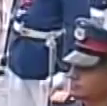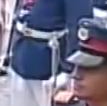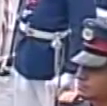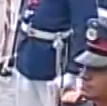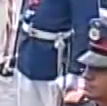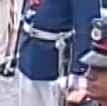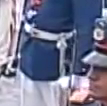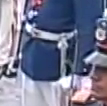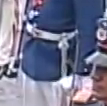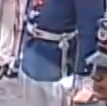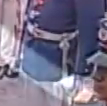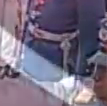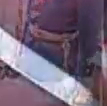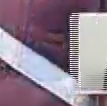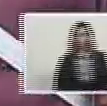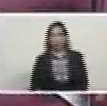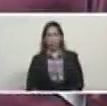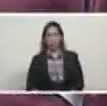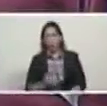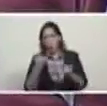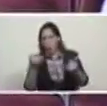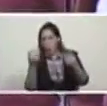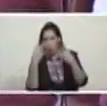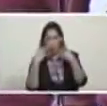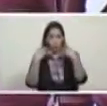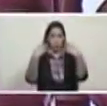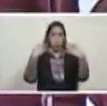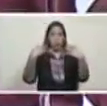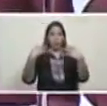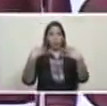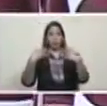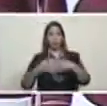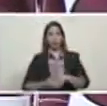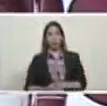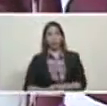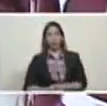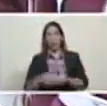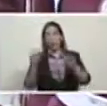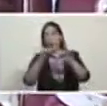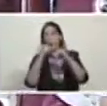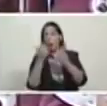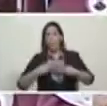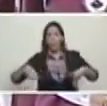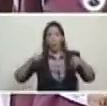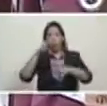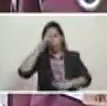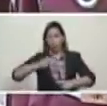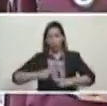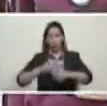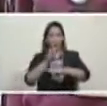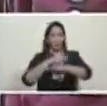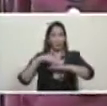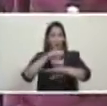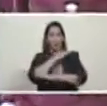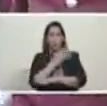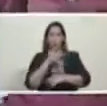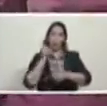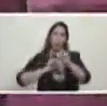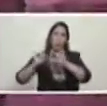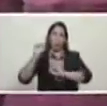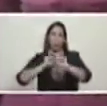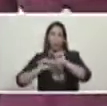Bien, continuamos en esta transmisión especial desde el patio de honor del Ministerio del Poder Popular para la Defensa. ¡Ar!